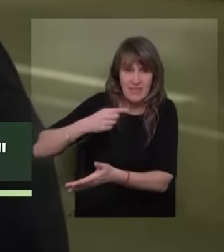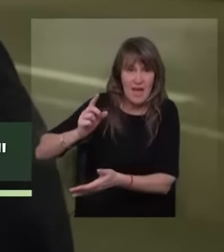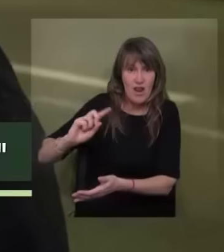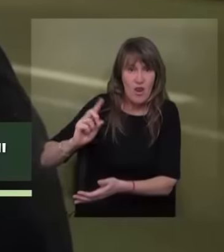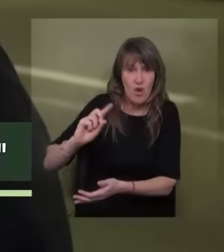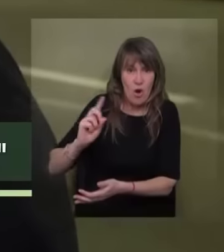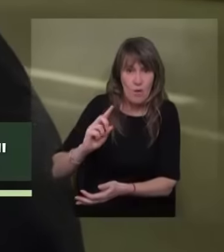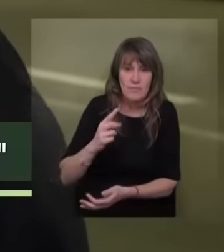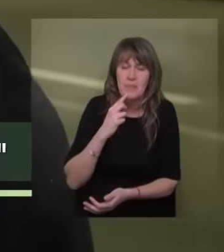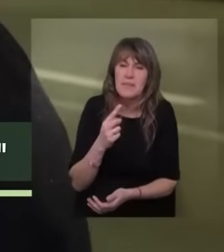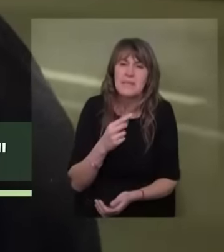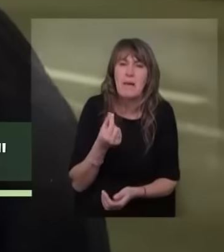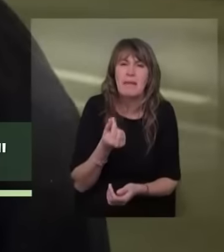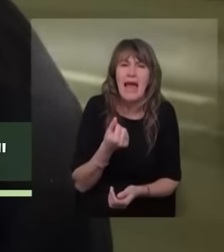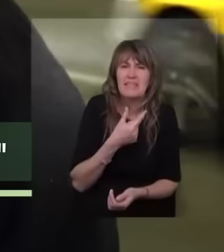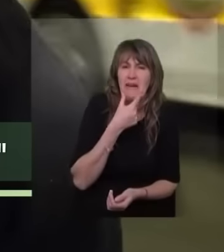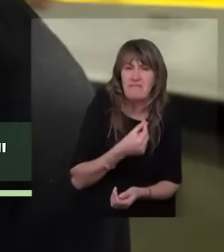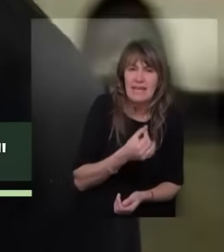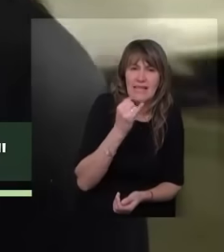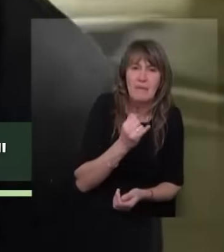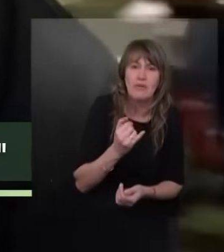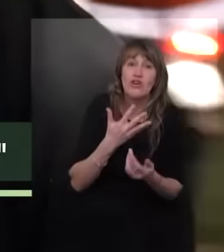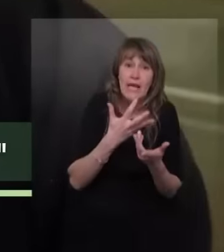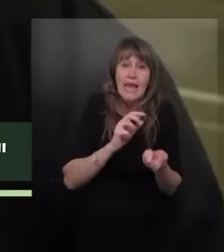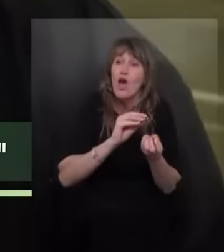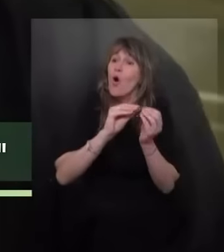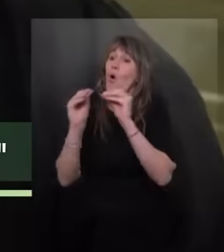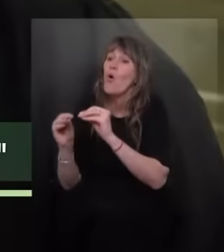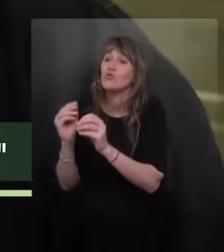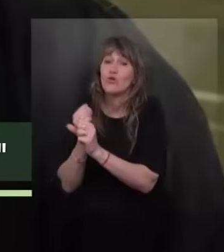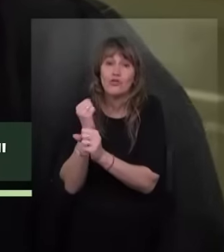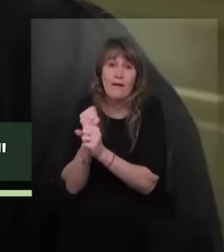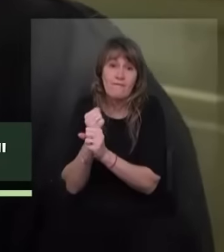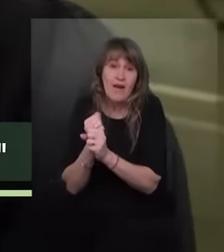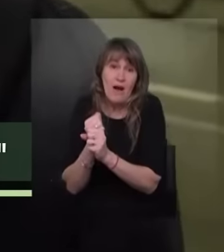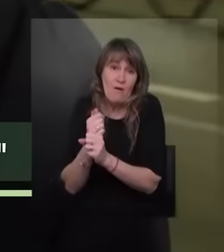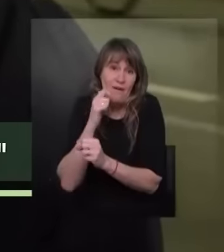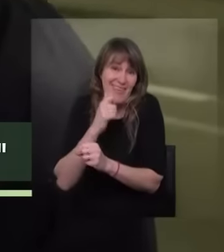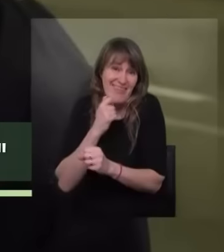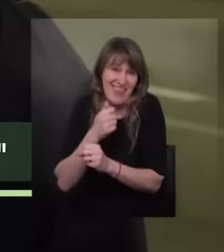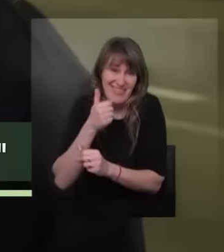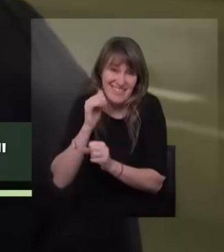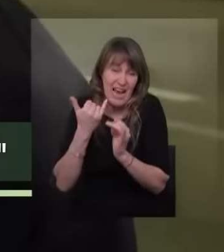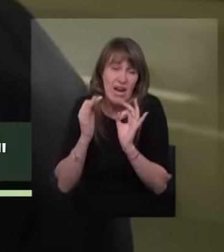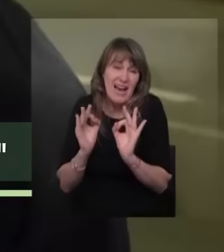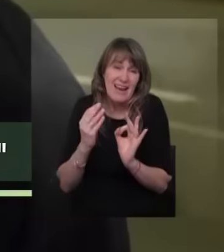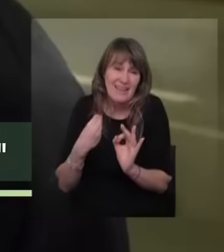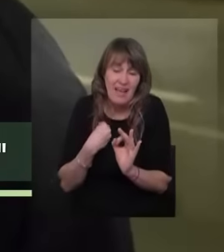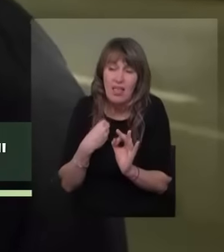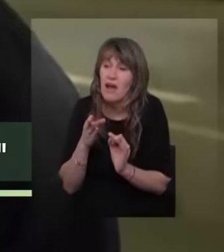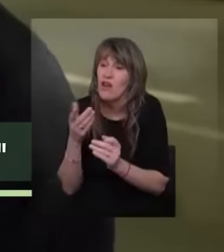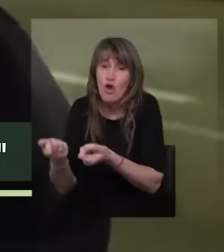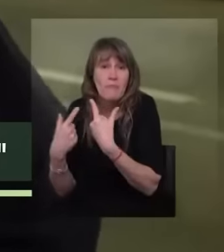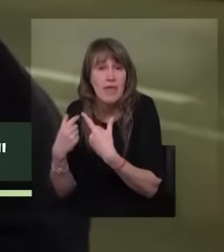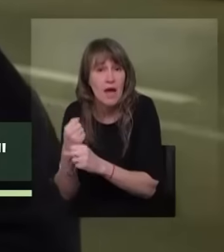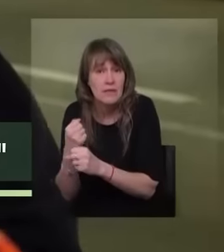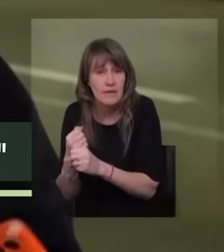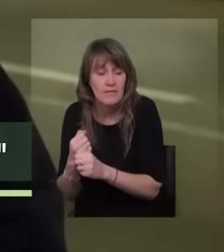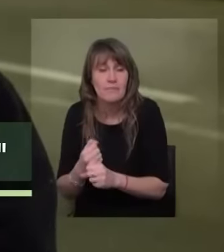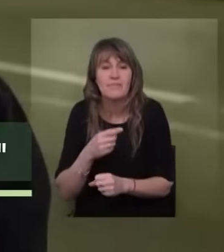pero cuando queremos salir tampoco nos abre las puertas a leer la proclama ahora o más adelante no pensábamos